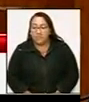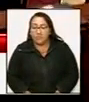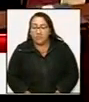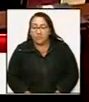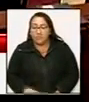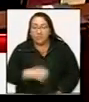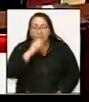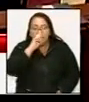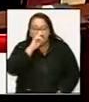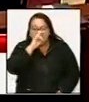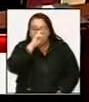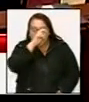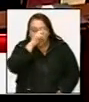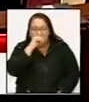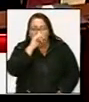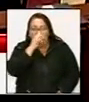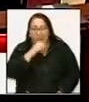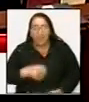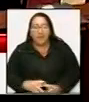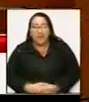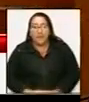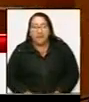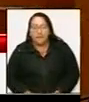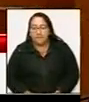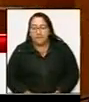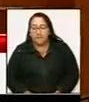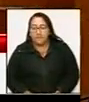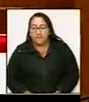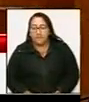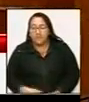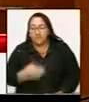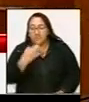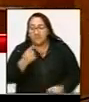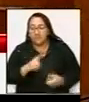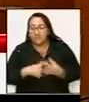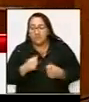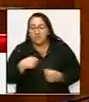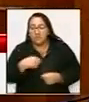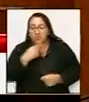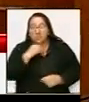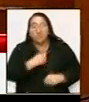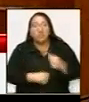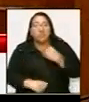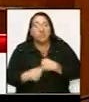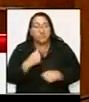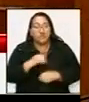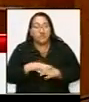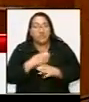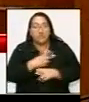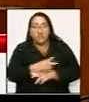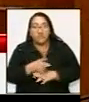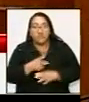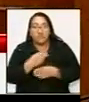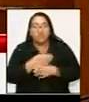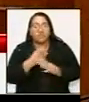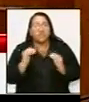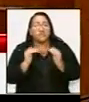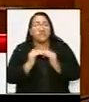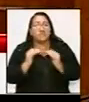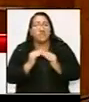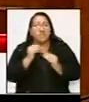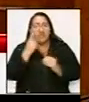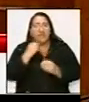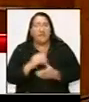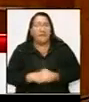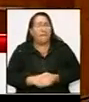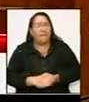Le ruego pueda concluir, por favor. Ha habido y hay quienes todavía creen que las mujeres sufrimos de violencia de manera equivalente que los